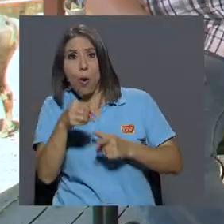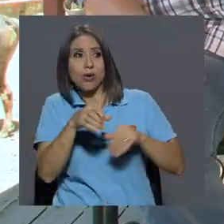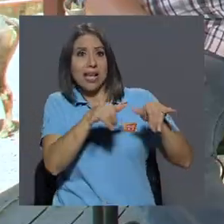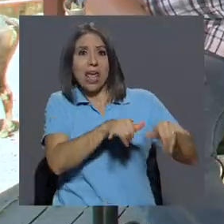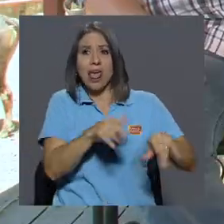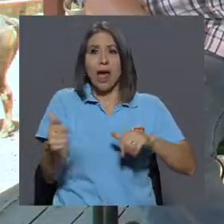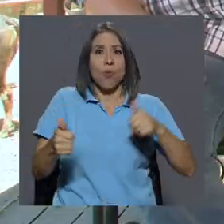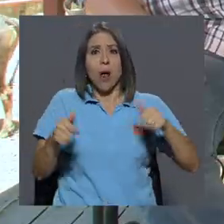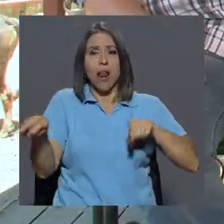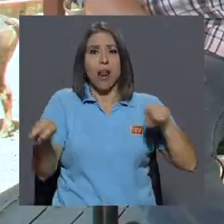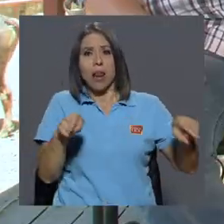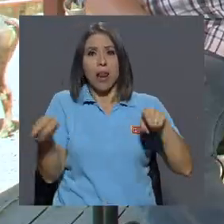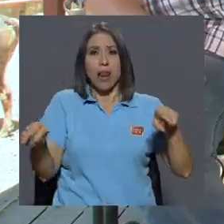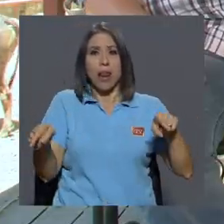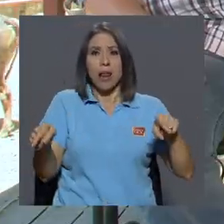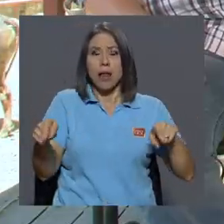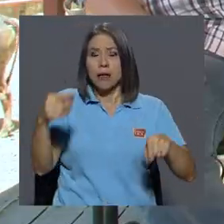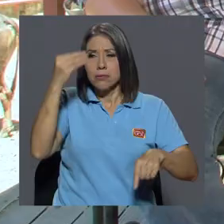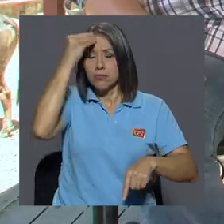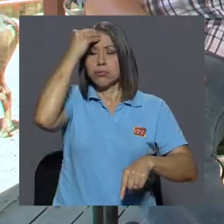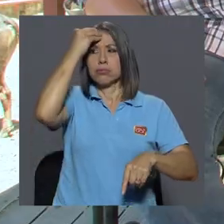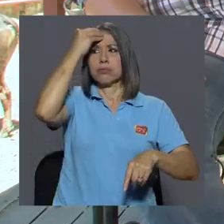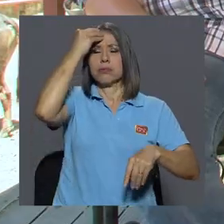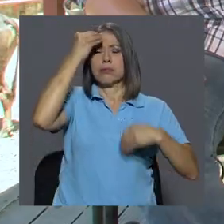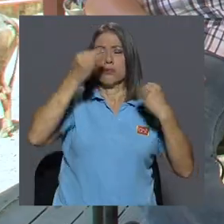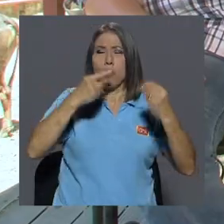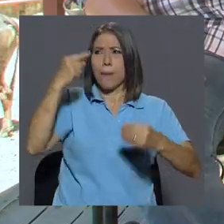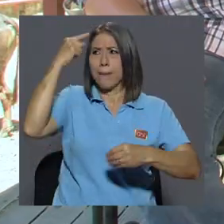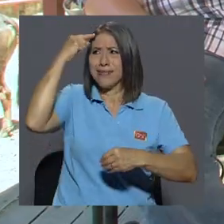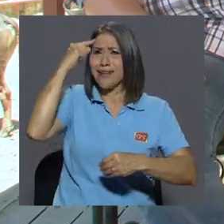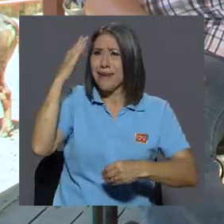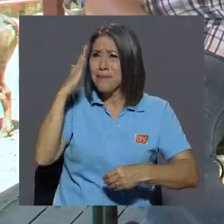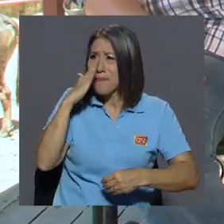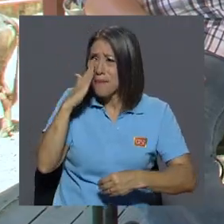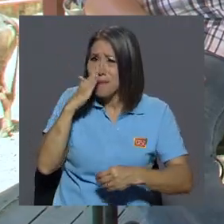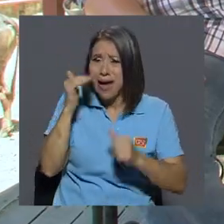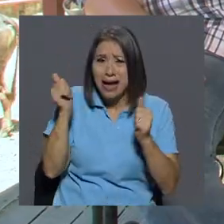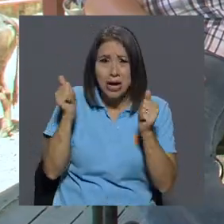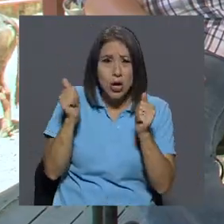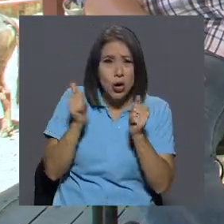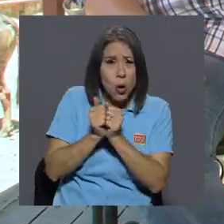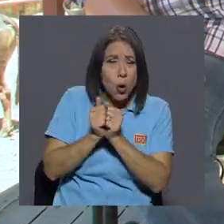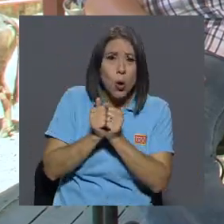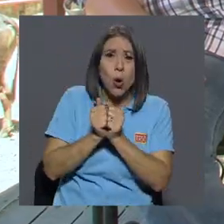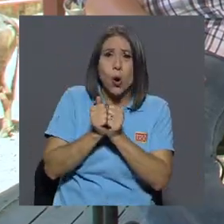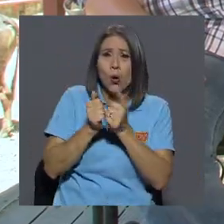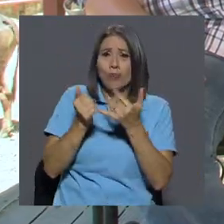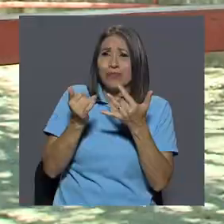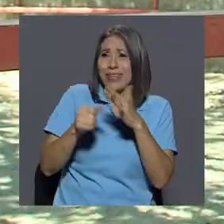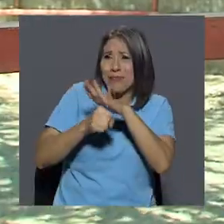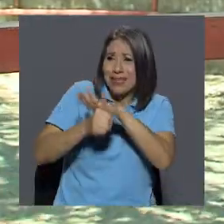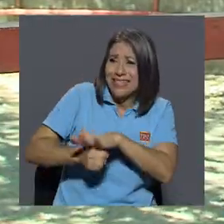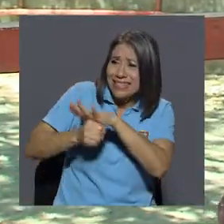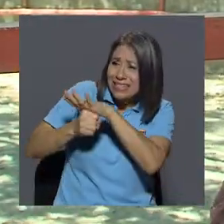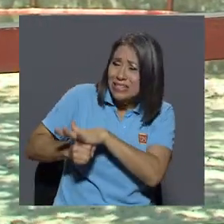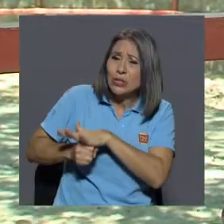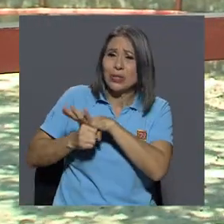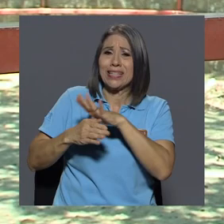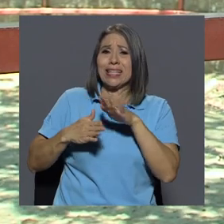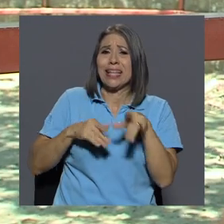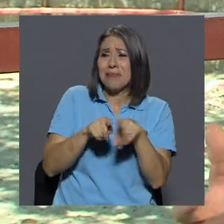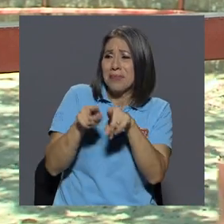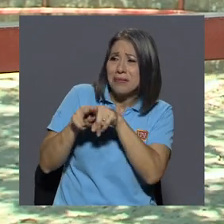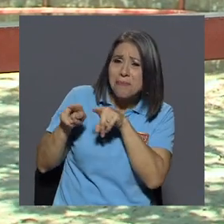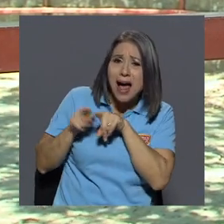En ese momento lo que pasó por mi mente fue, mi mamá, parecía un juego de cubos de mis hermanas y de todos,